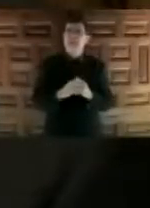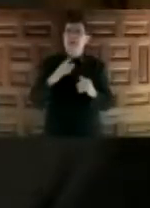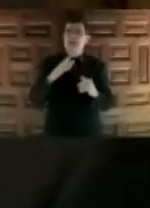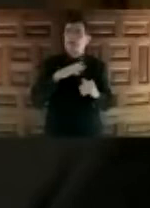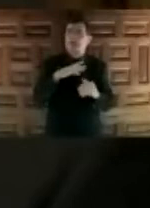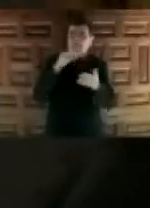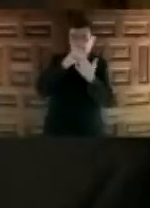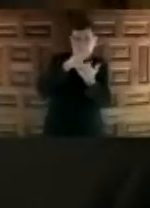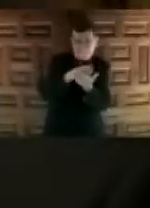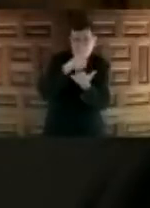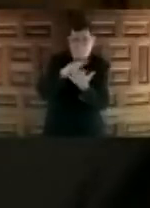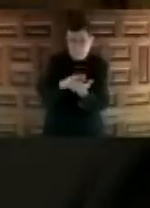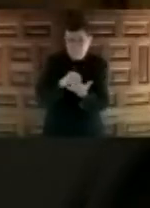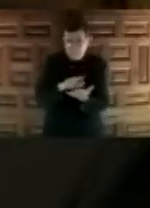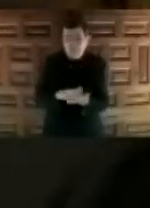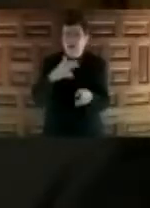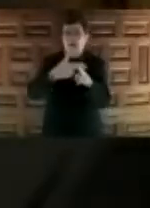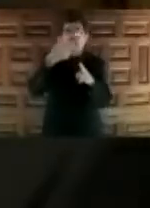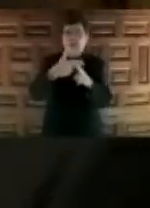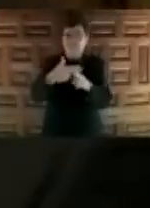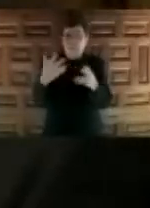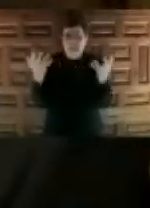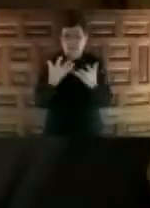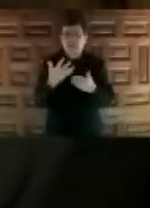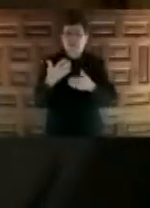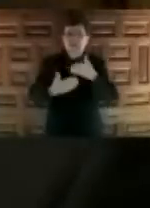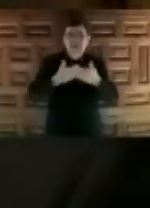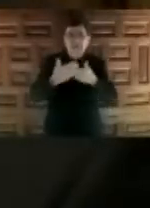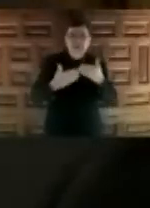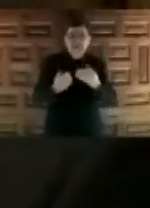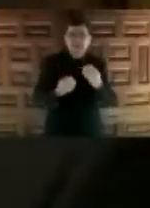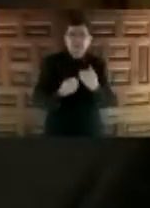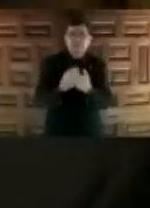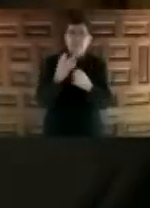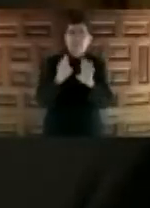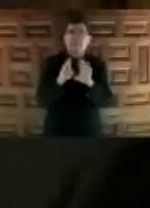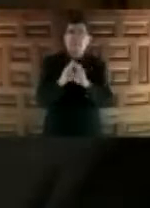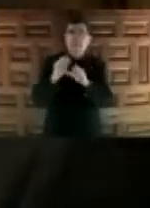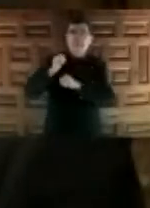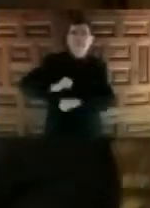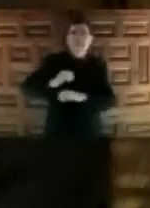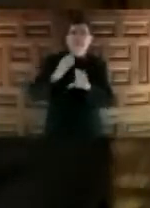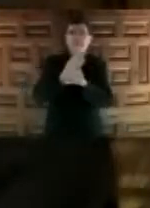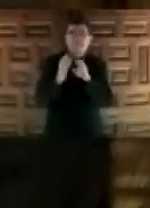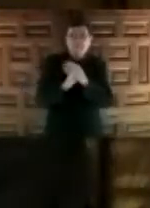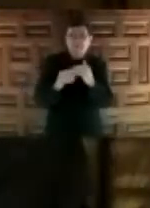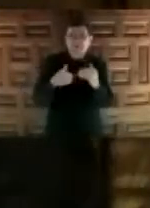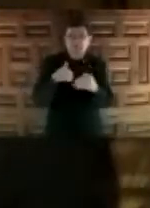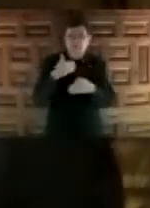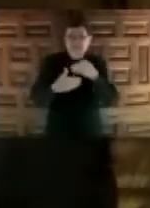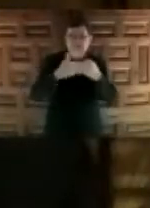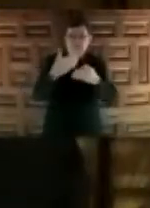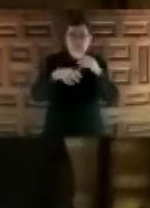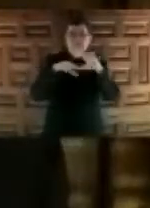va marcando también, incluso se va generando una trazabilidad en torno, digamos, a la ruta que hay que